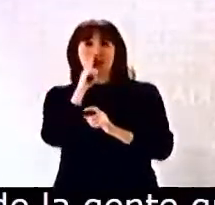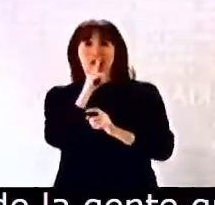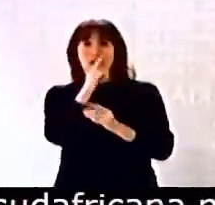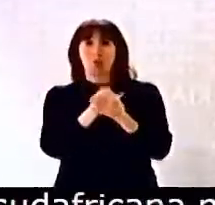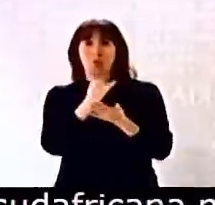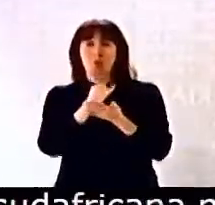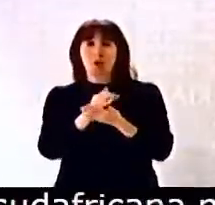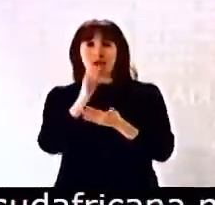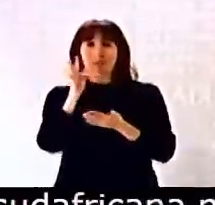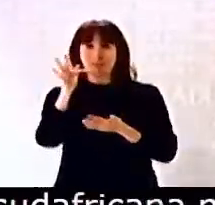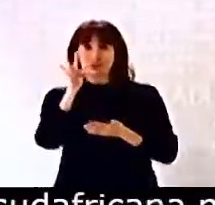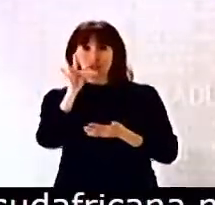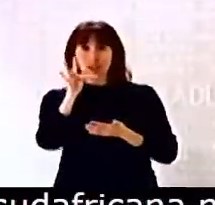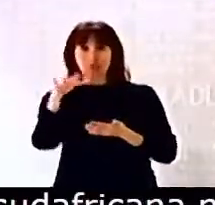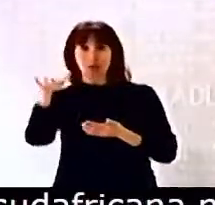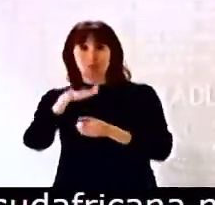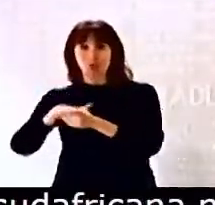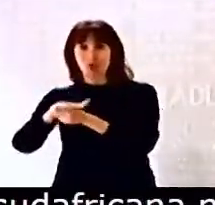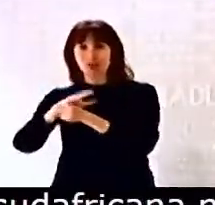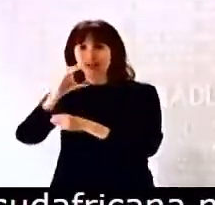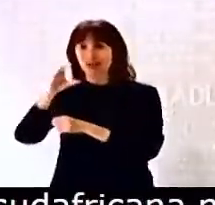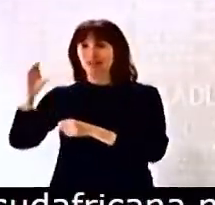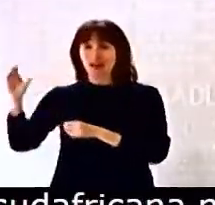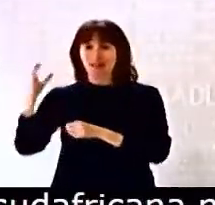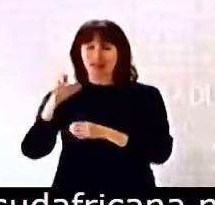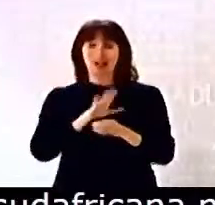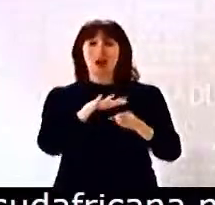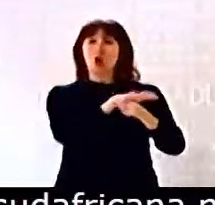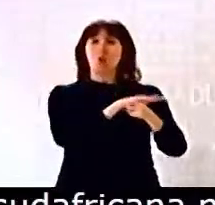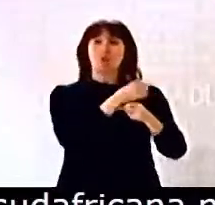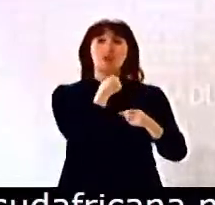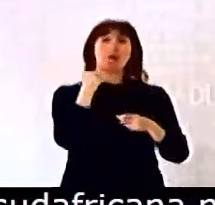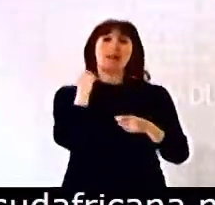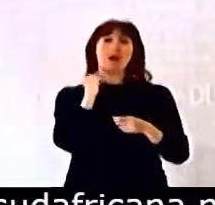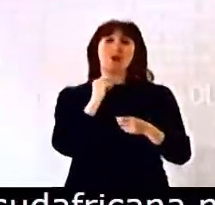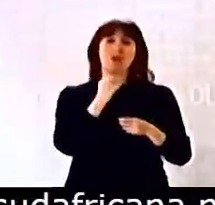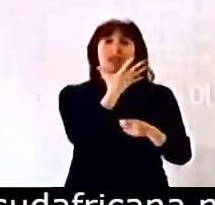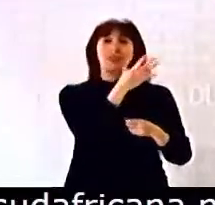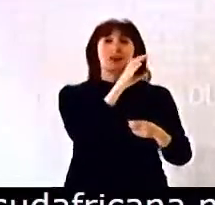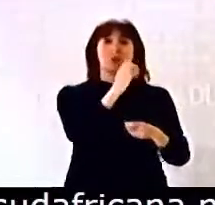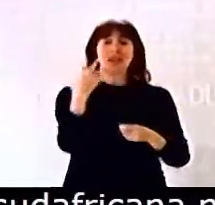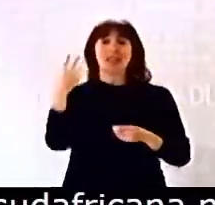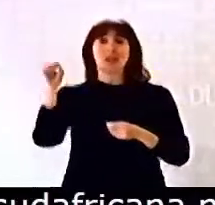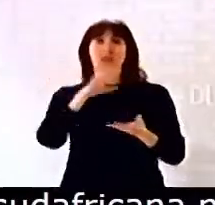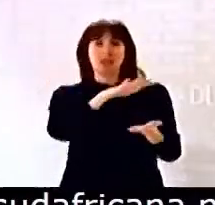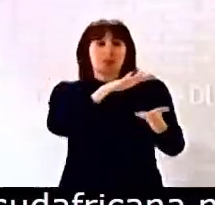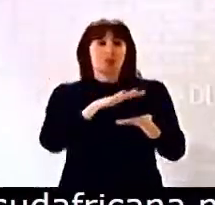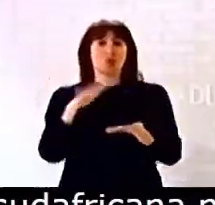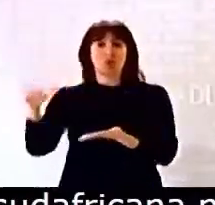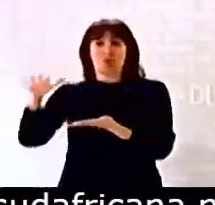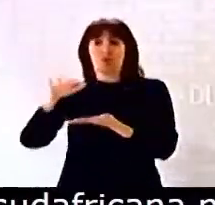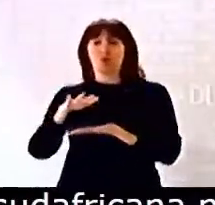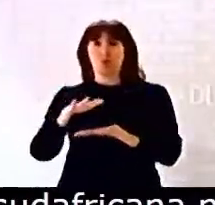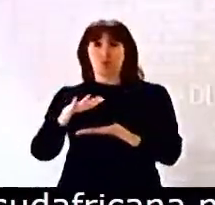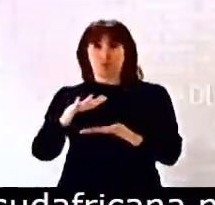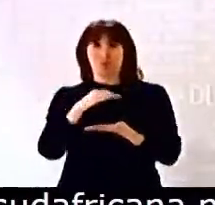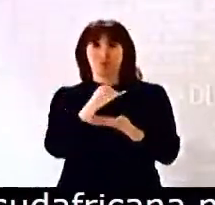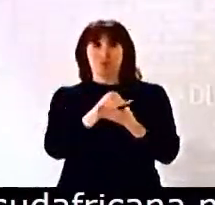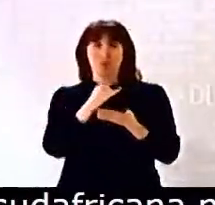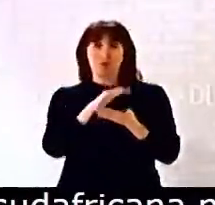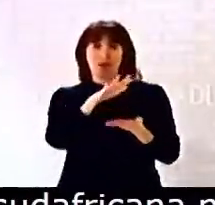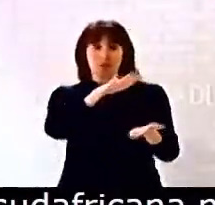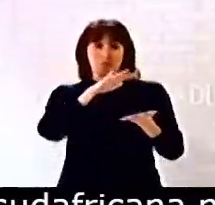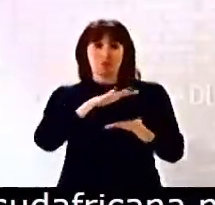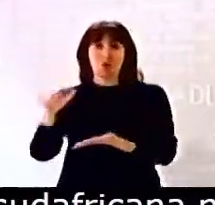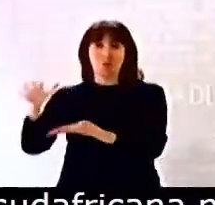todos los positivos de la provincia de Cáceres y de todos los positivos de la provincia de Badajoz, cogeremos de forma centinela, es decir, una muestra